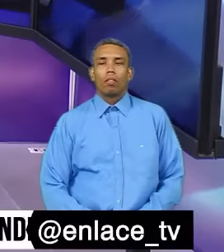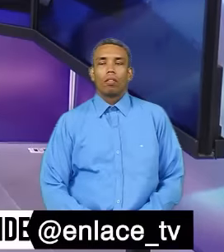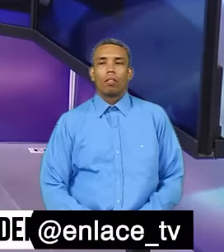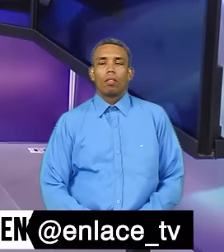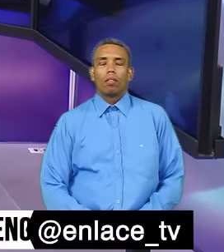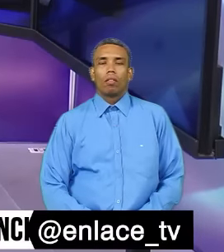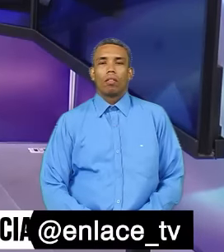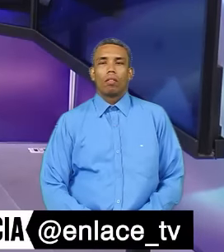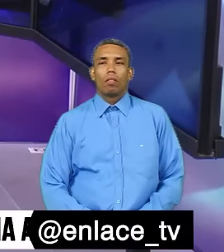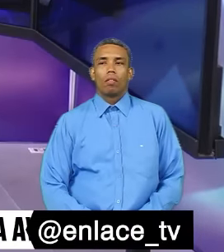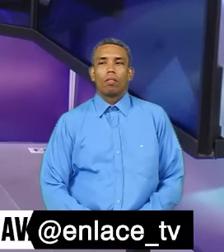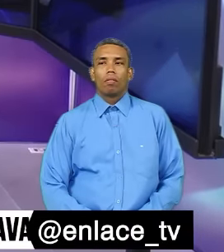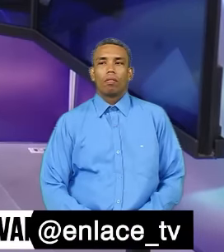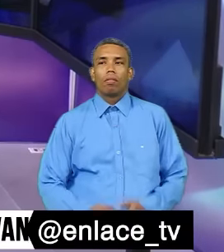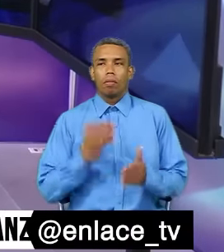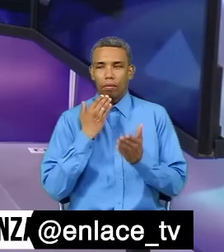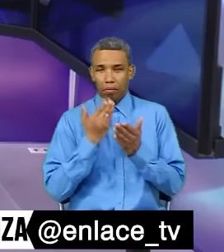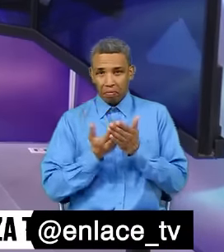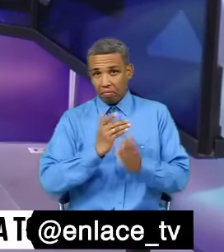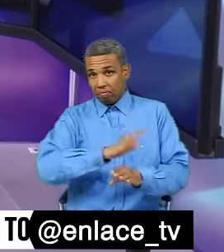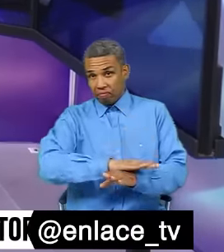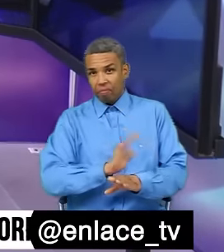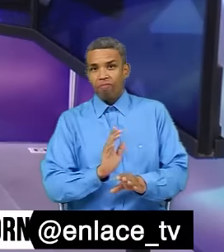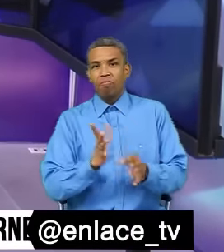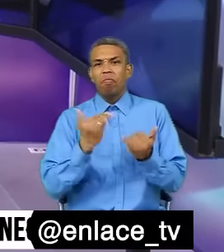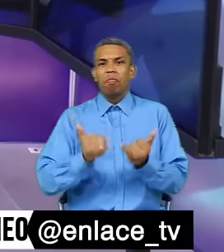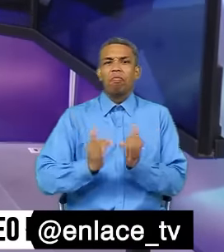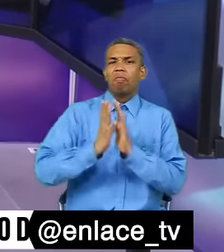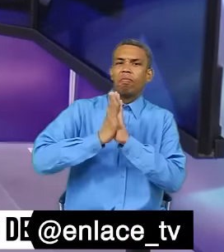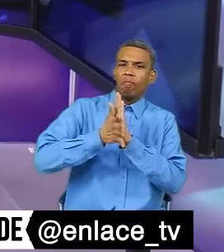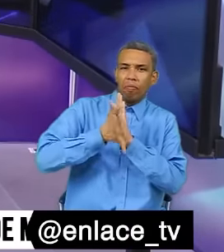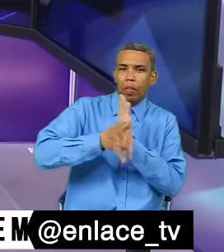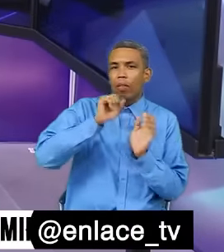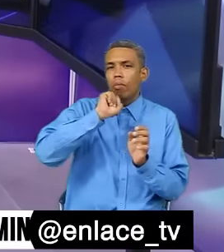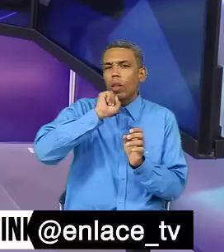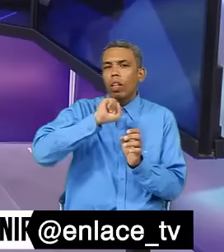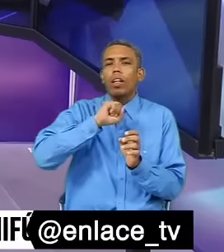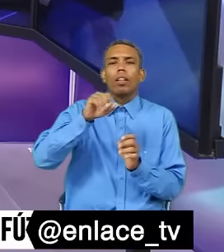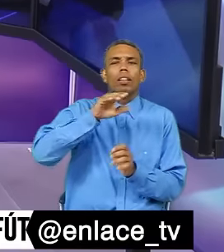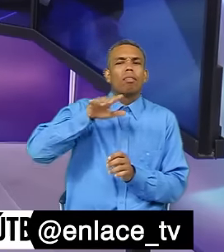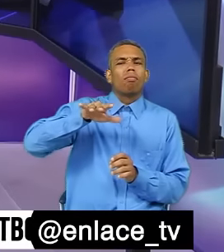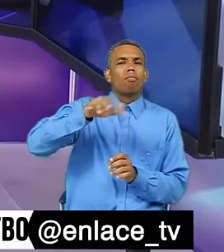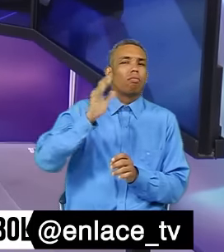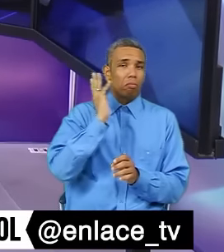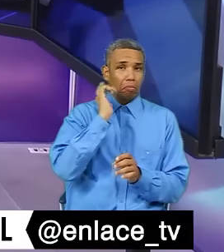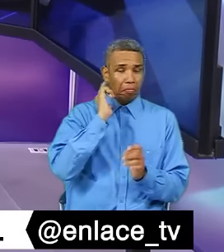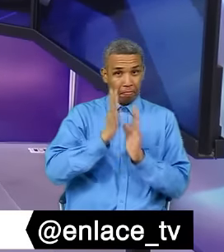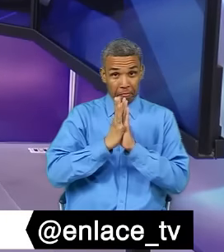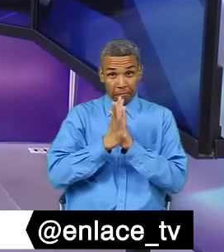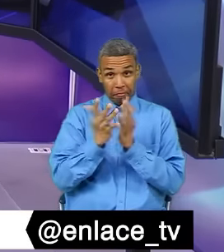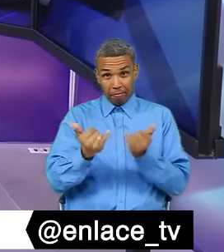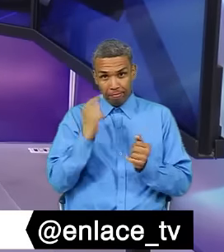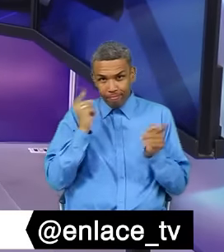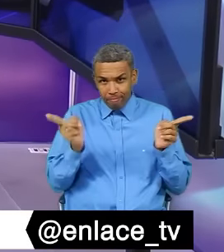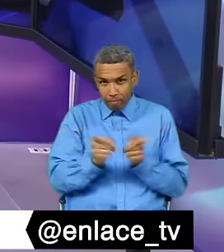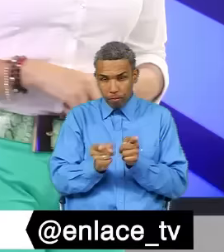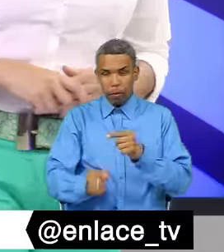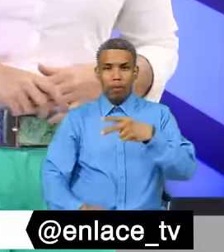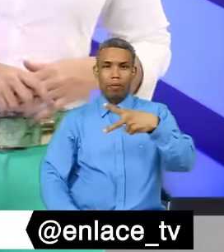Muy buenas tardes, bienvenidos a Enlace Noticias. Los saludamos con la información más importante de nuestra ciudad y región. A continuación, veamos nuestros